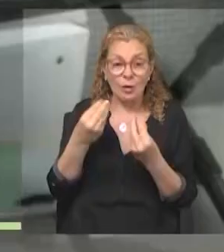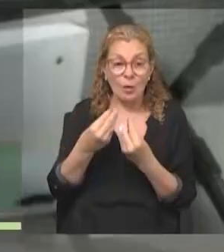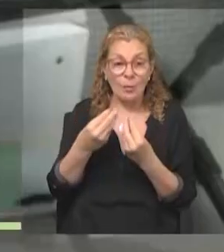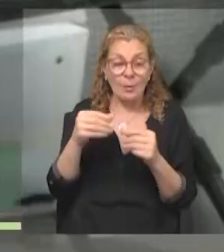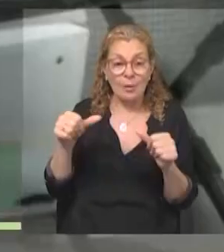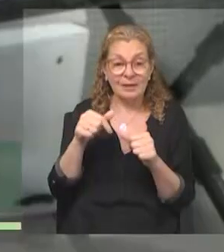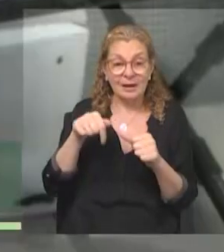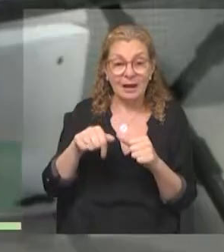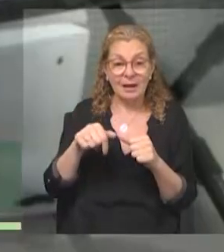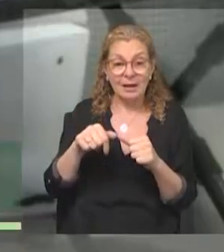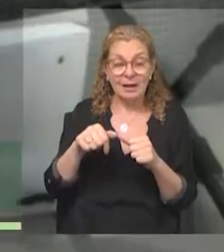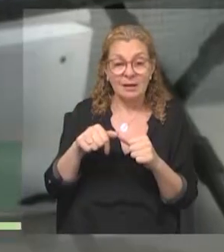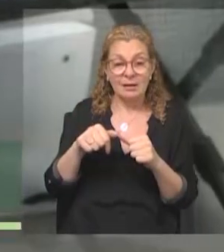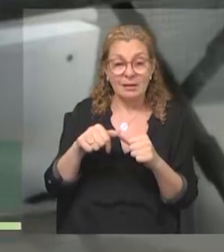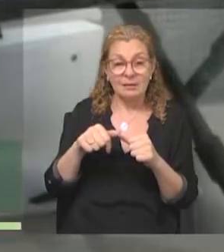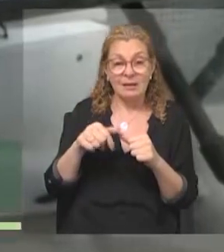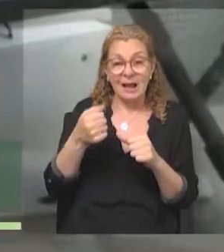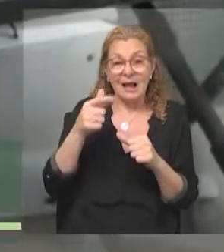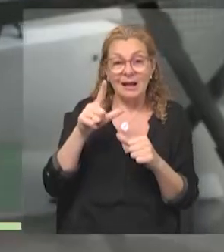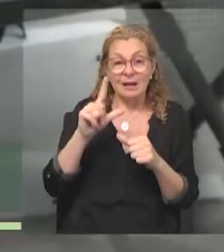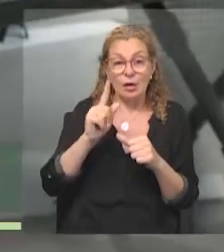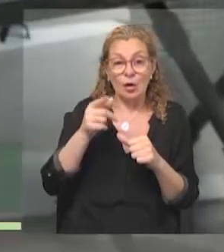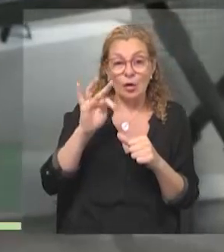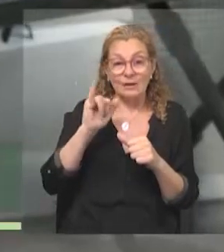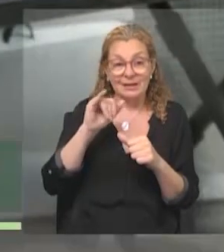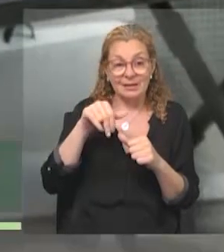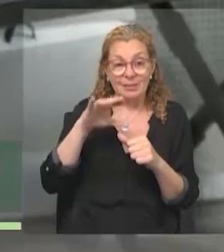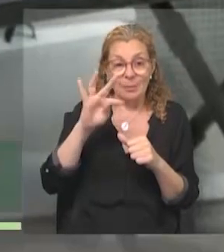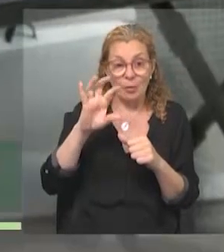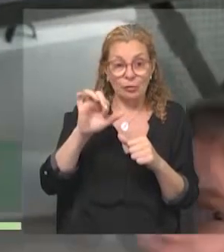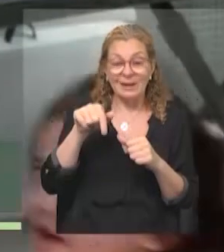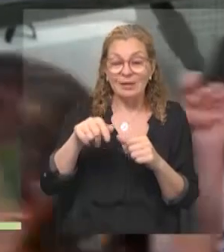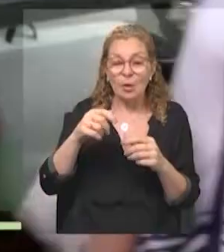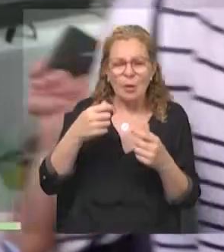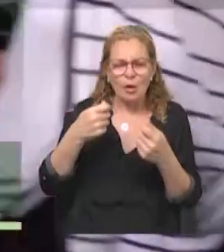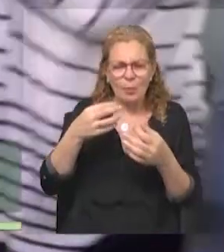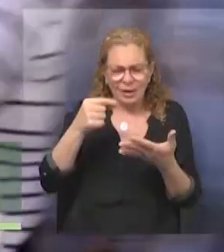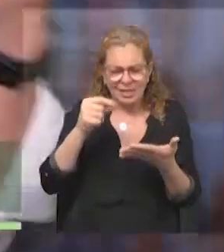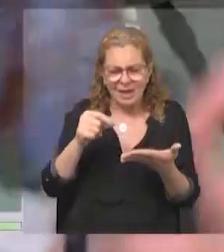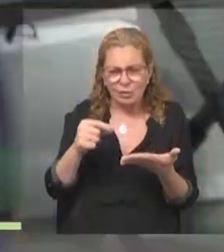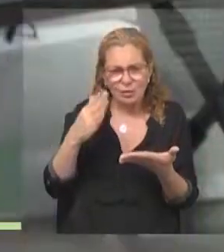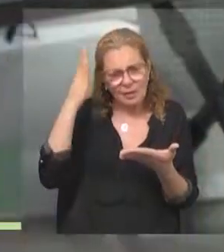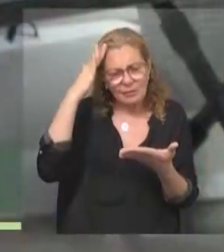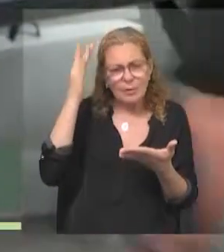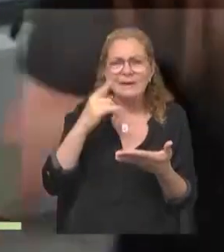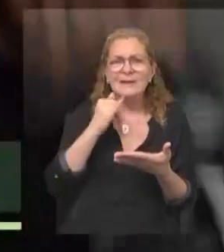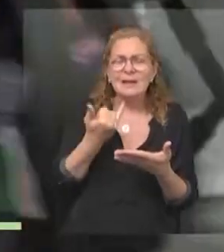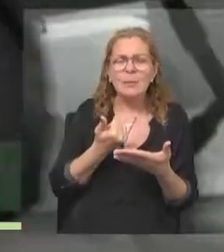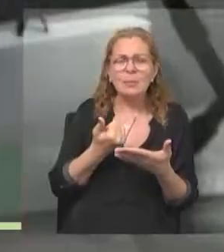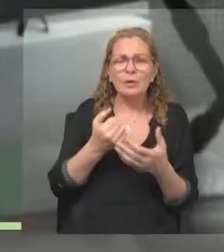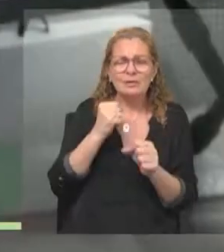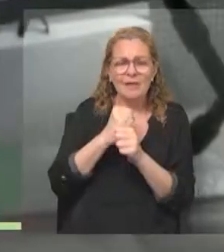gestionar en este país la soberanía de los algoritmos Con qué datos vamos a entrenar a esos algoritmos tenemos ejemplos de trabajo en la Facultad de